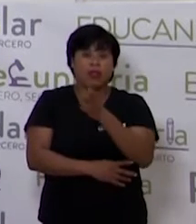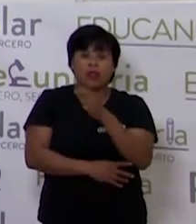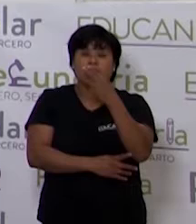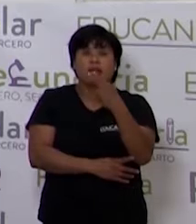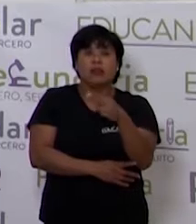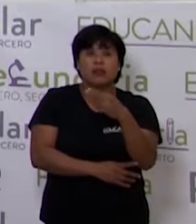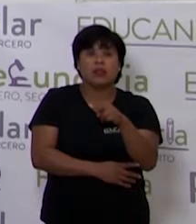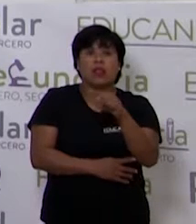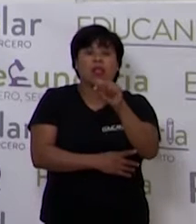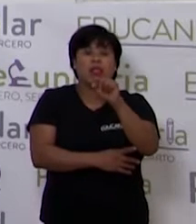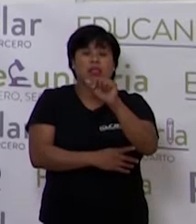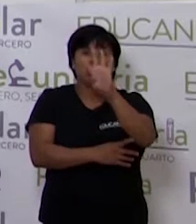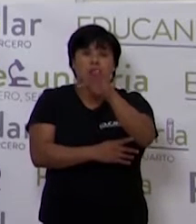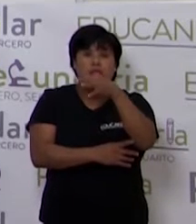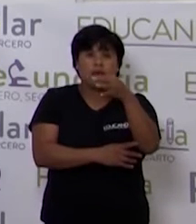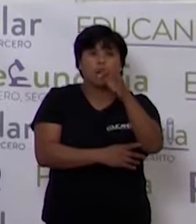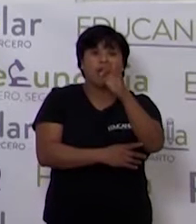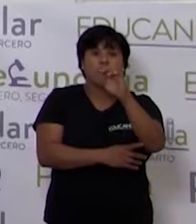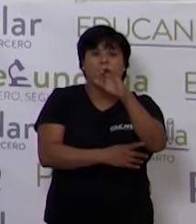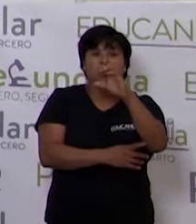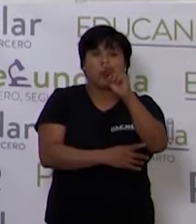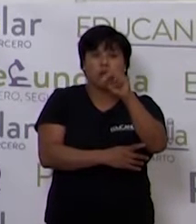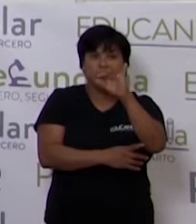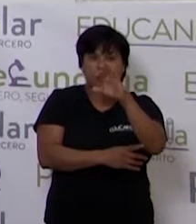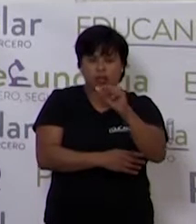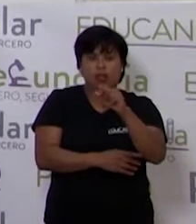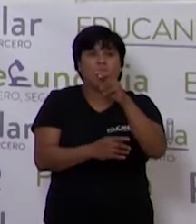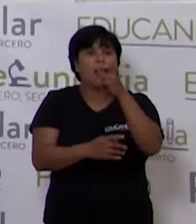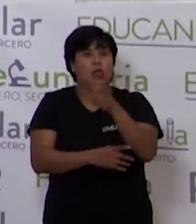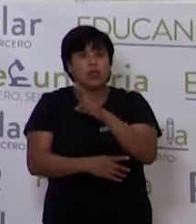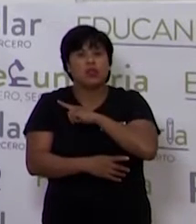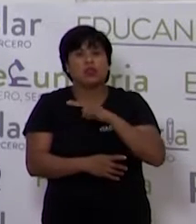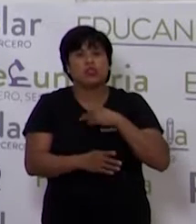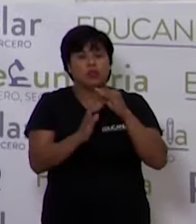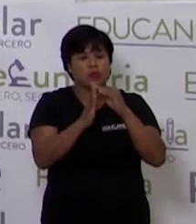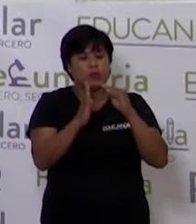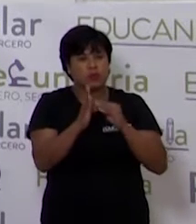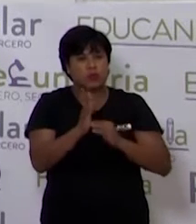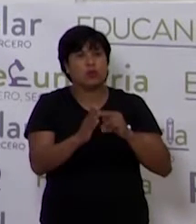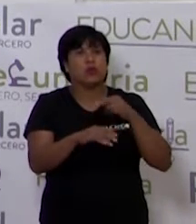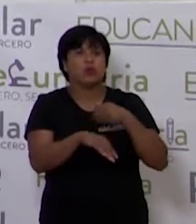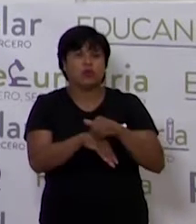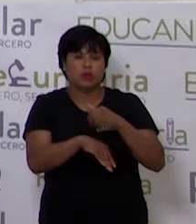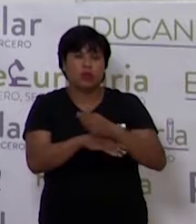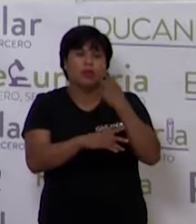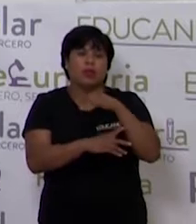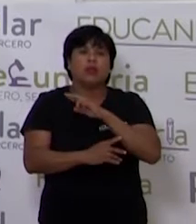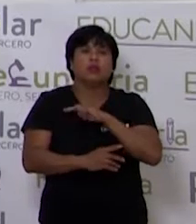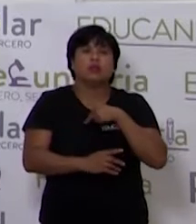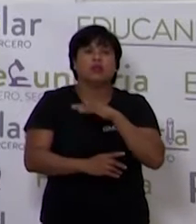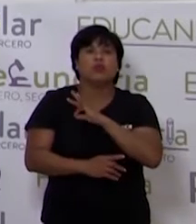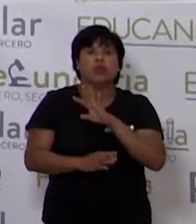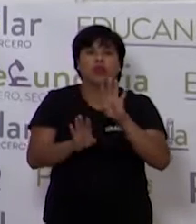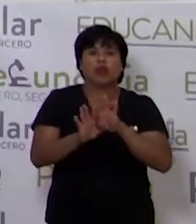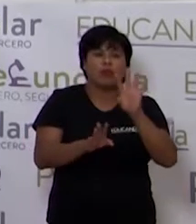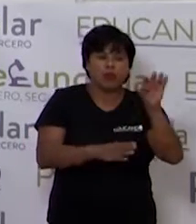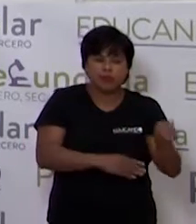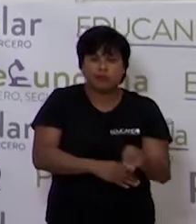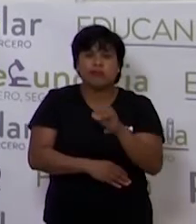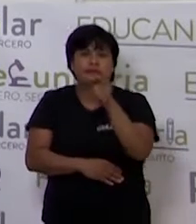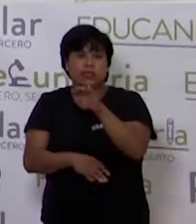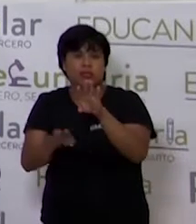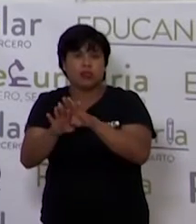llama tabla de frecuencias y aquí vamos a almacenar nuestros resultados para poder desarrollar